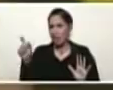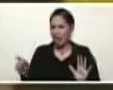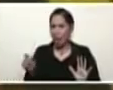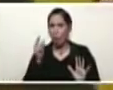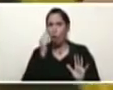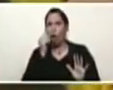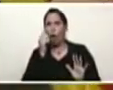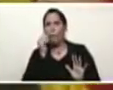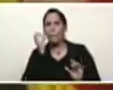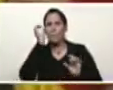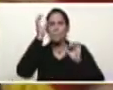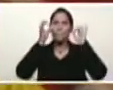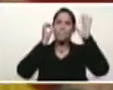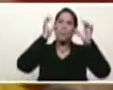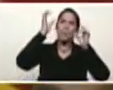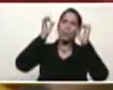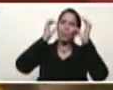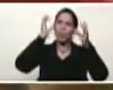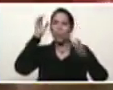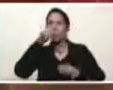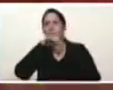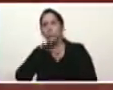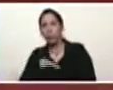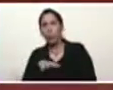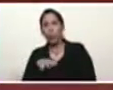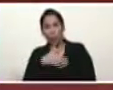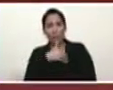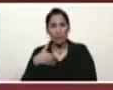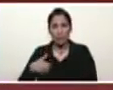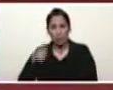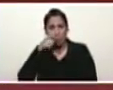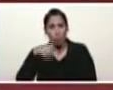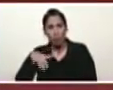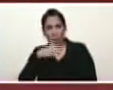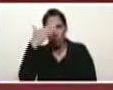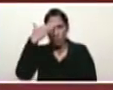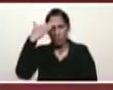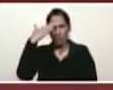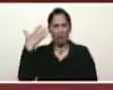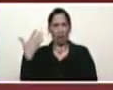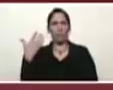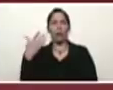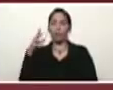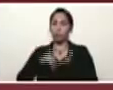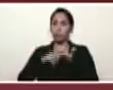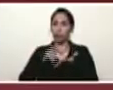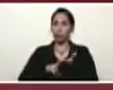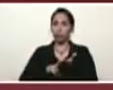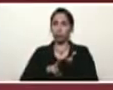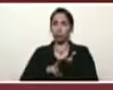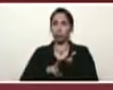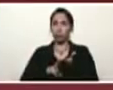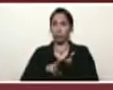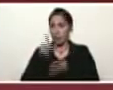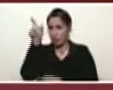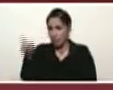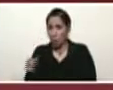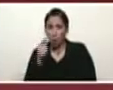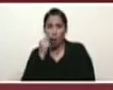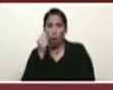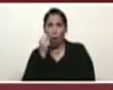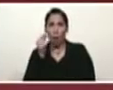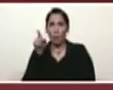el cuento. Quiero que el pueblo lo sepa, que el pueblo sepa toda la verdad. Él fue el que articuló